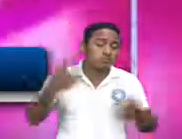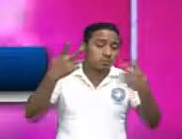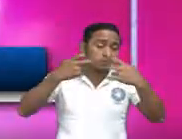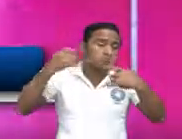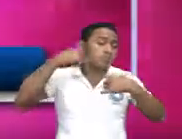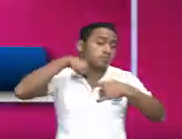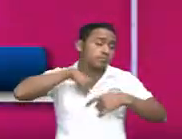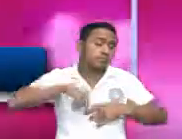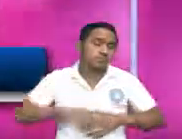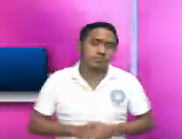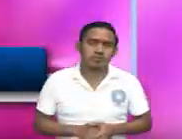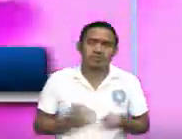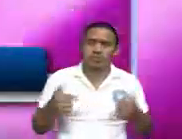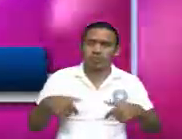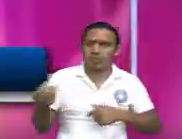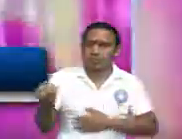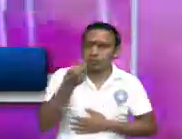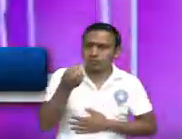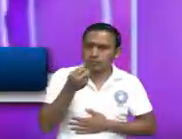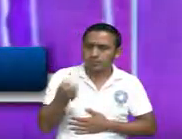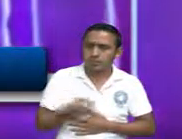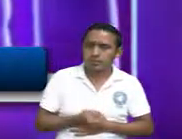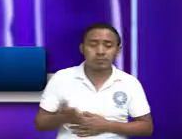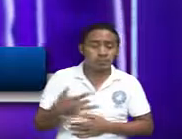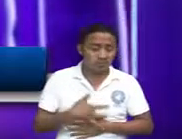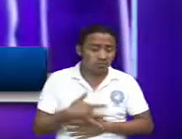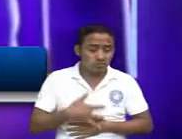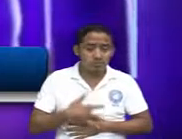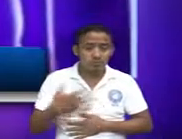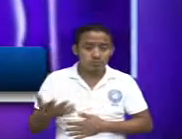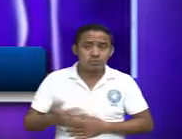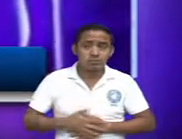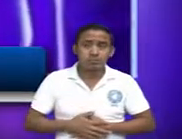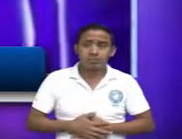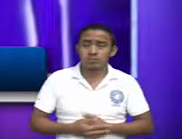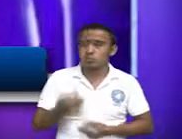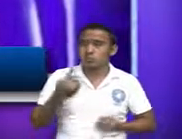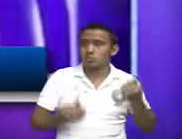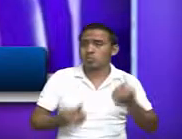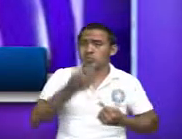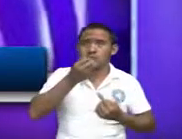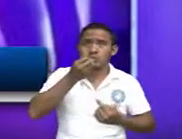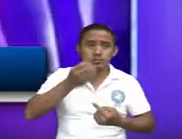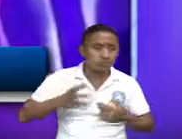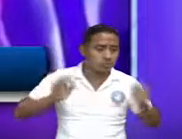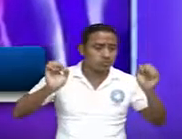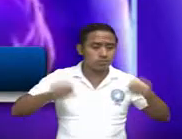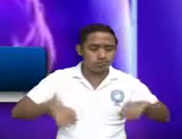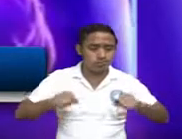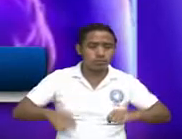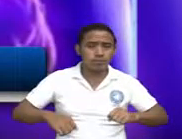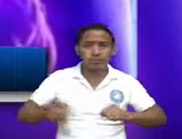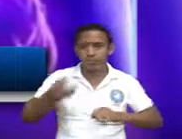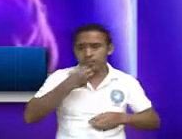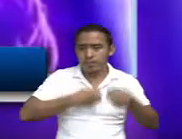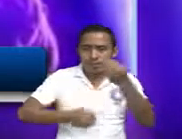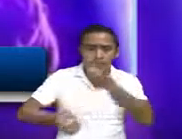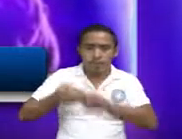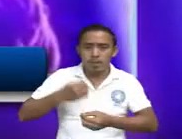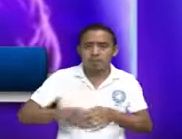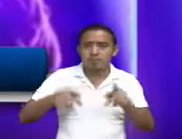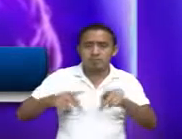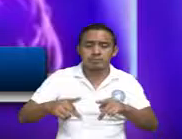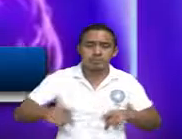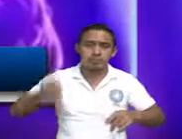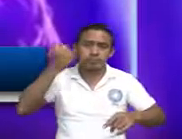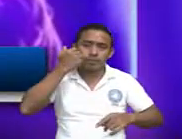cosas. Ahora, la alimentación, doctor, es indispensable. ¿Qué tipo de comida puede digerir un paciente